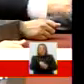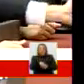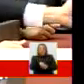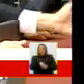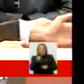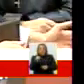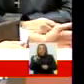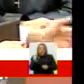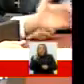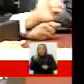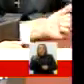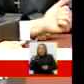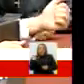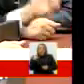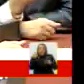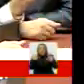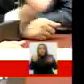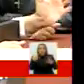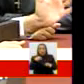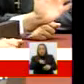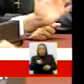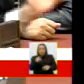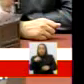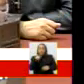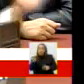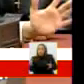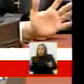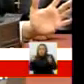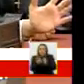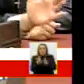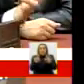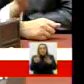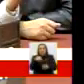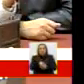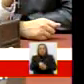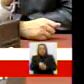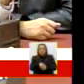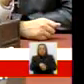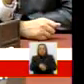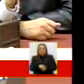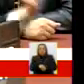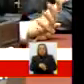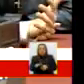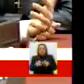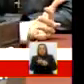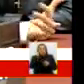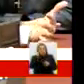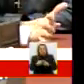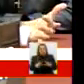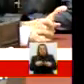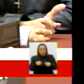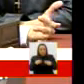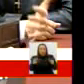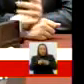la bancada de Alianza Parlamentaria son 7 miembros, entonces su vocero vale 7 votos. Y todos los acuerdos que tome la Junta